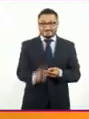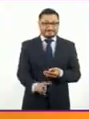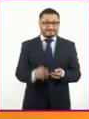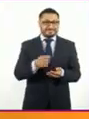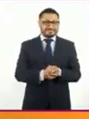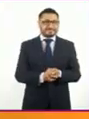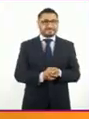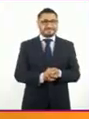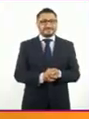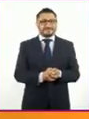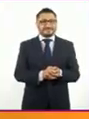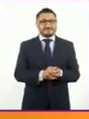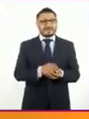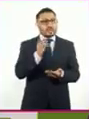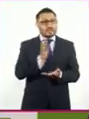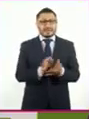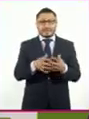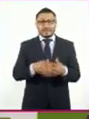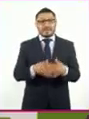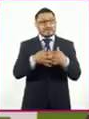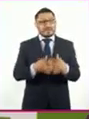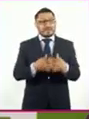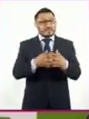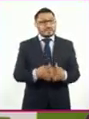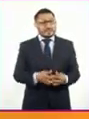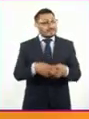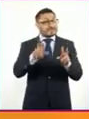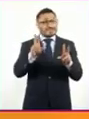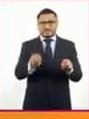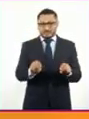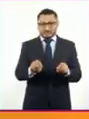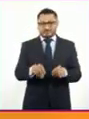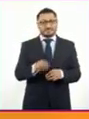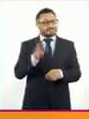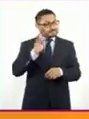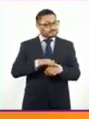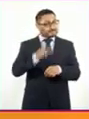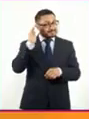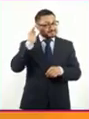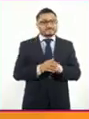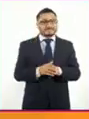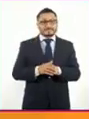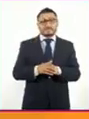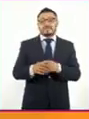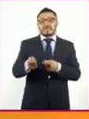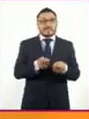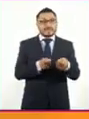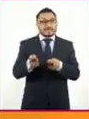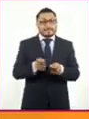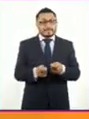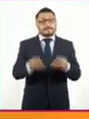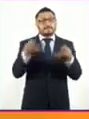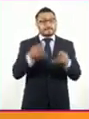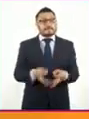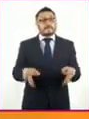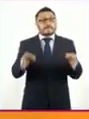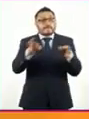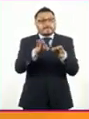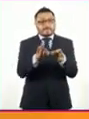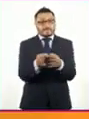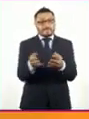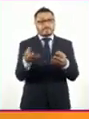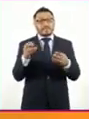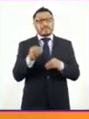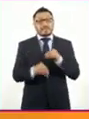no solo son las máquinas las que hacen que queden bien los cuadernos, sino que el control tiene un papel importante en